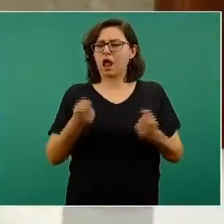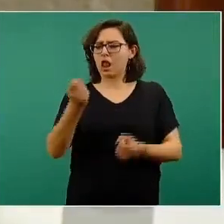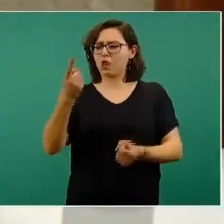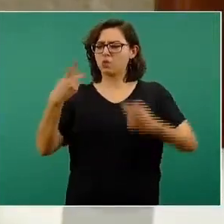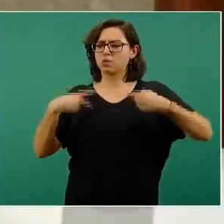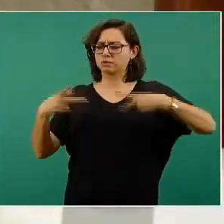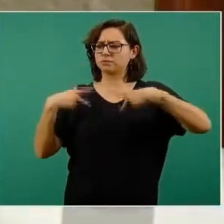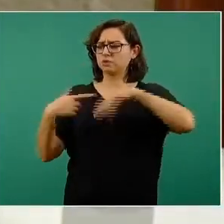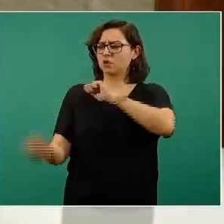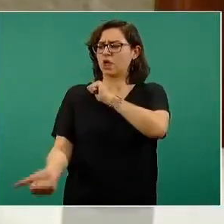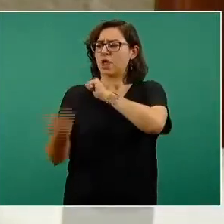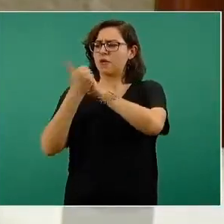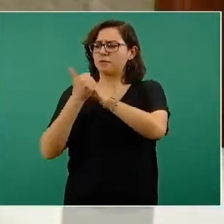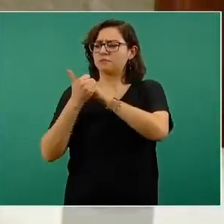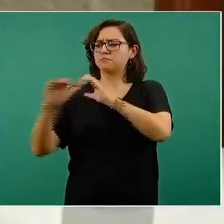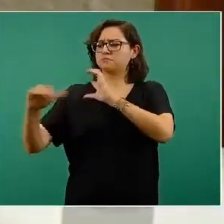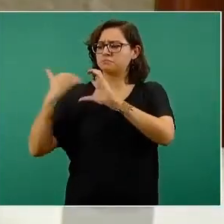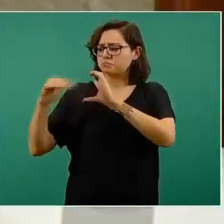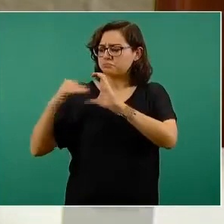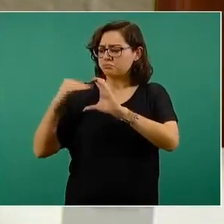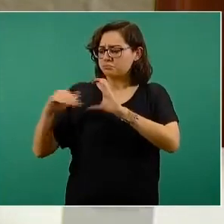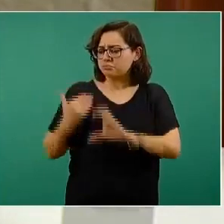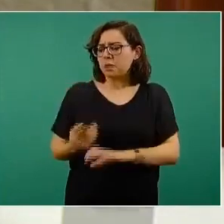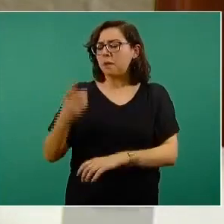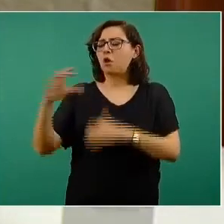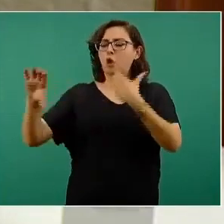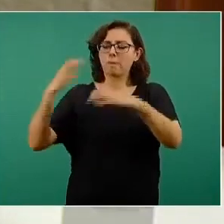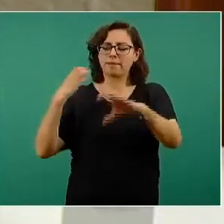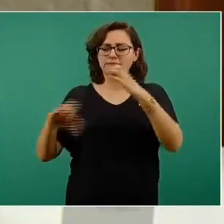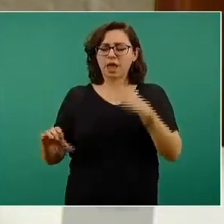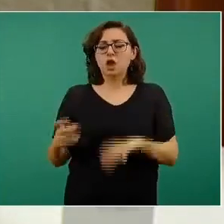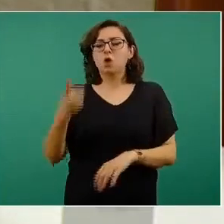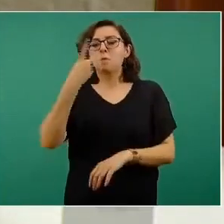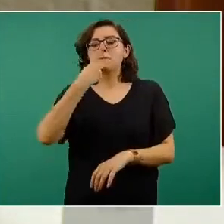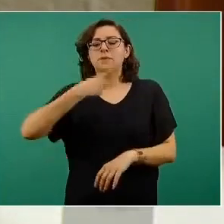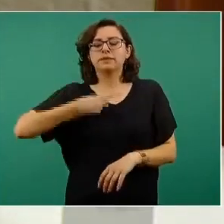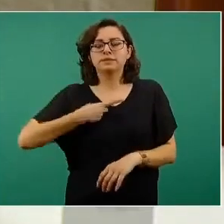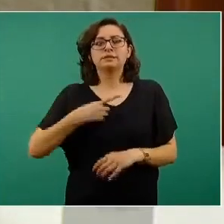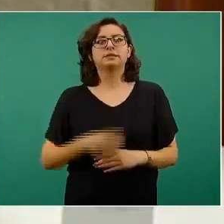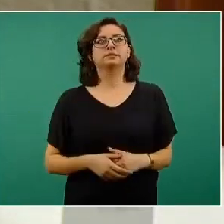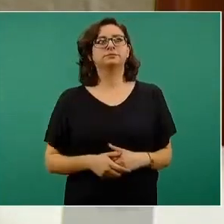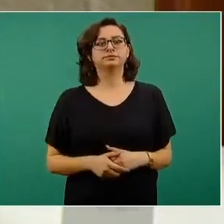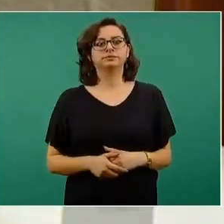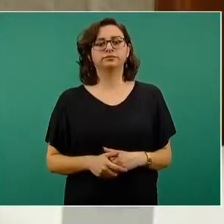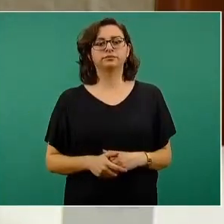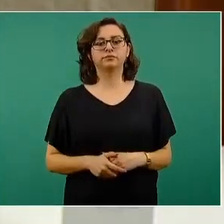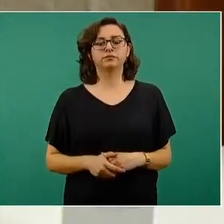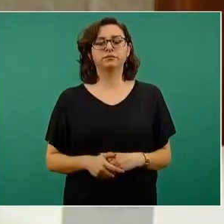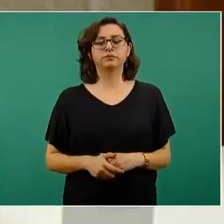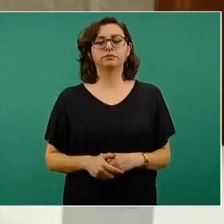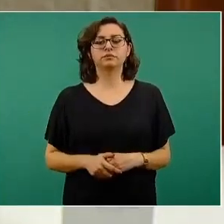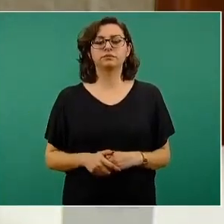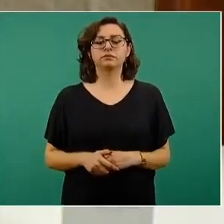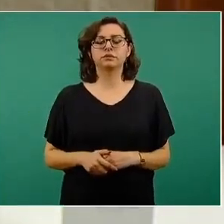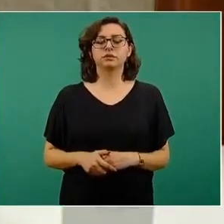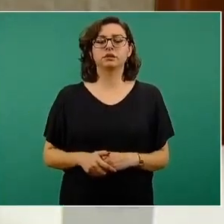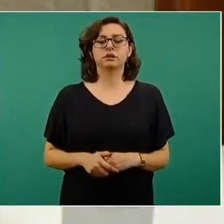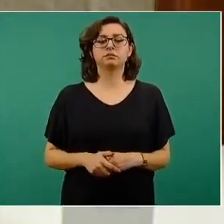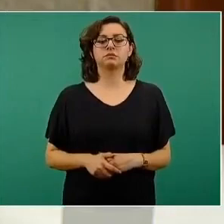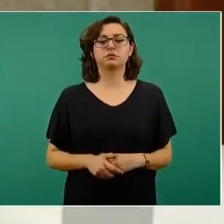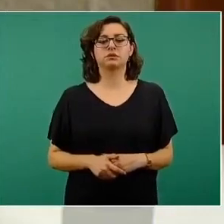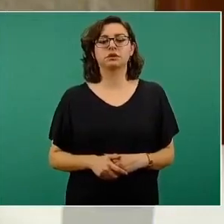escrito en mis redes sociales preguntándome acerca de cómo sería la vacunación en sus